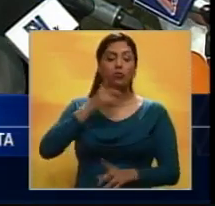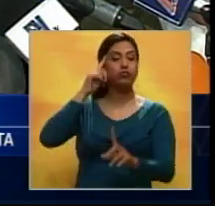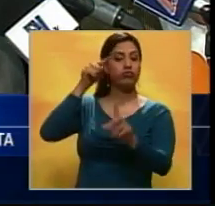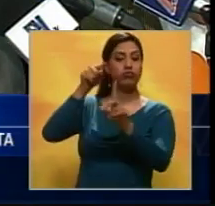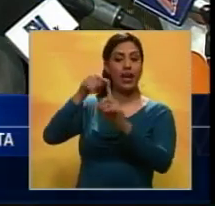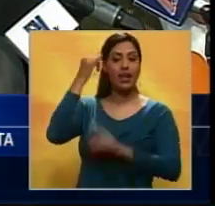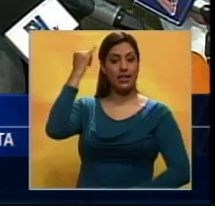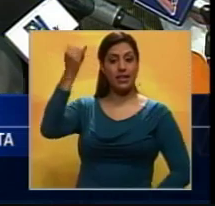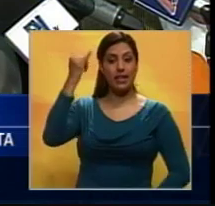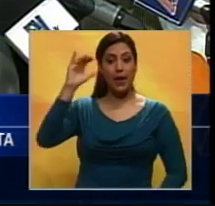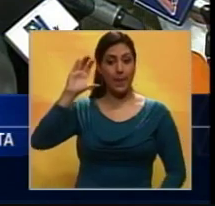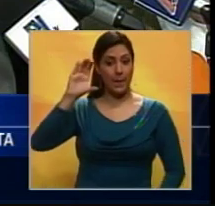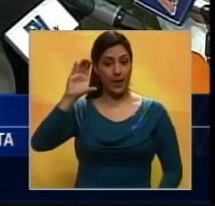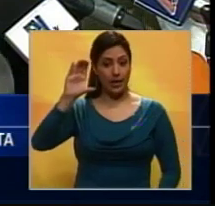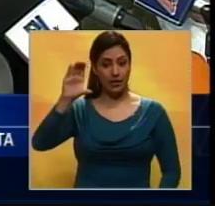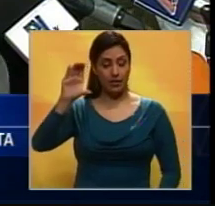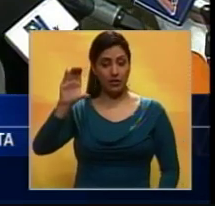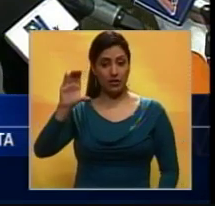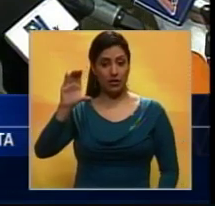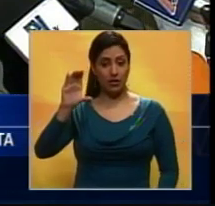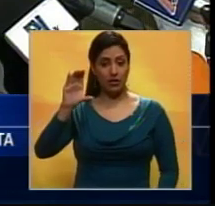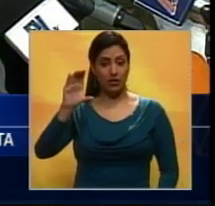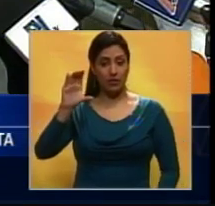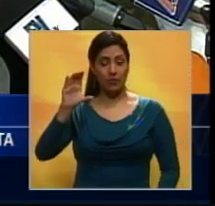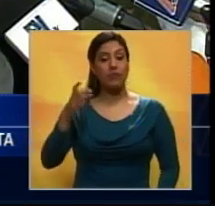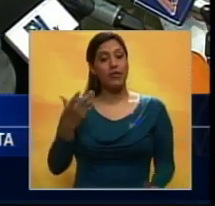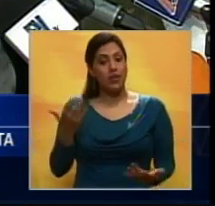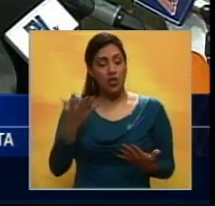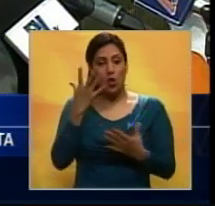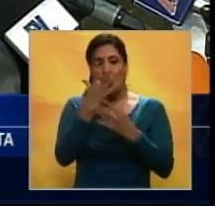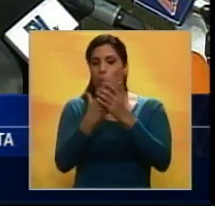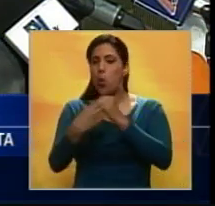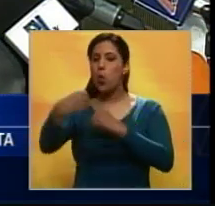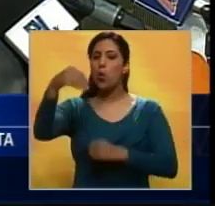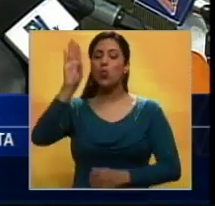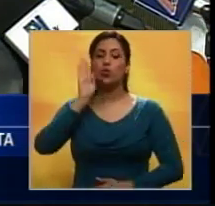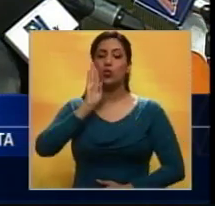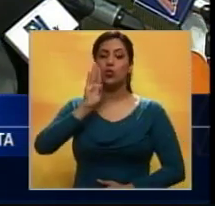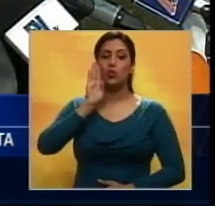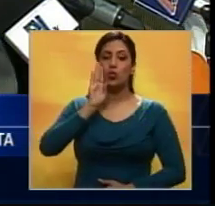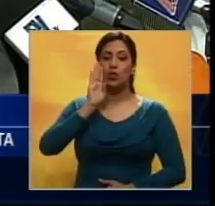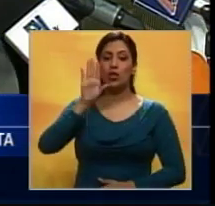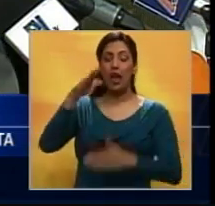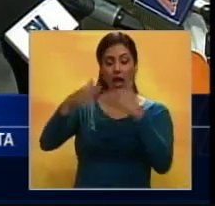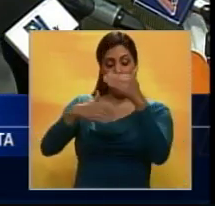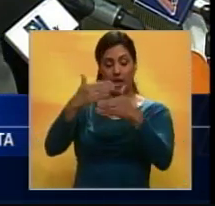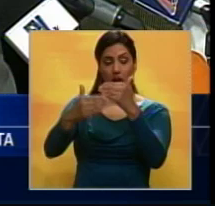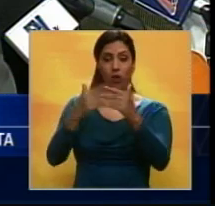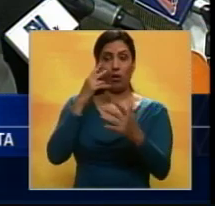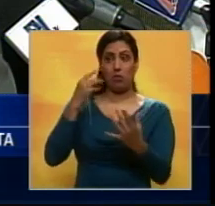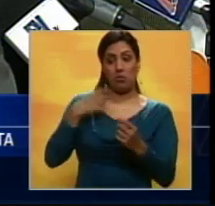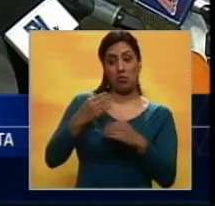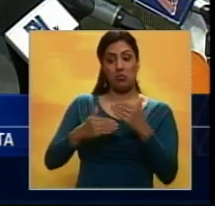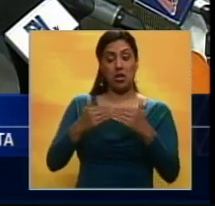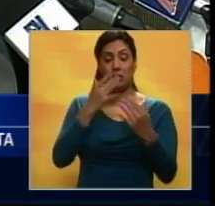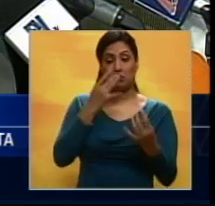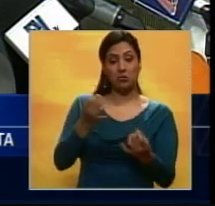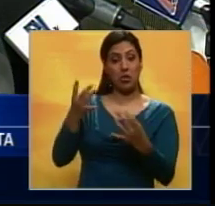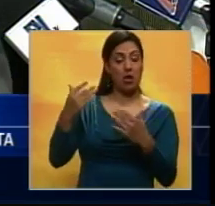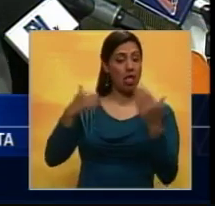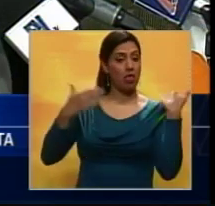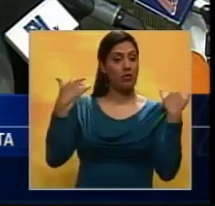visión ideológica del país y el huir hacia adelante en